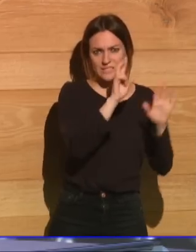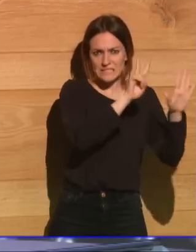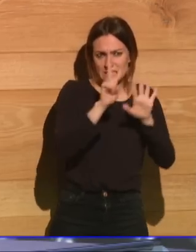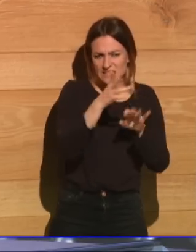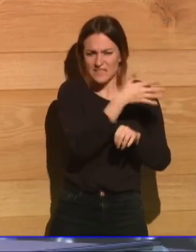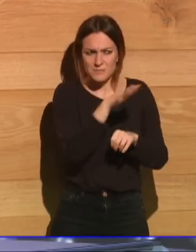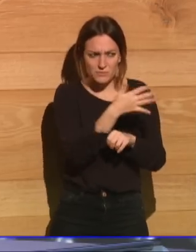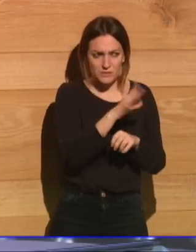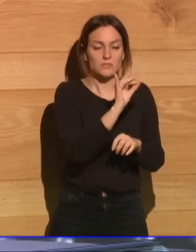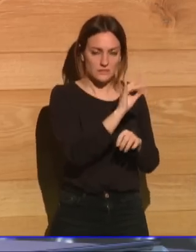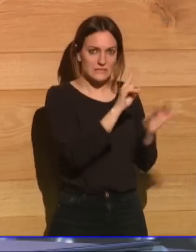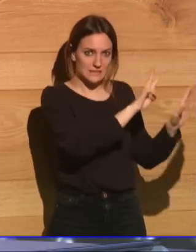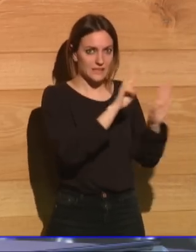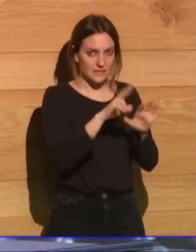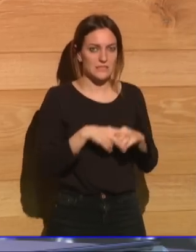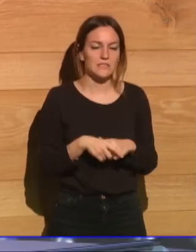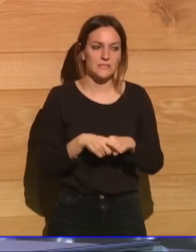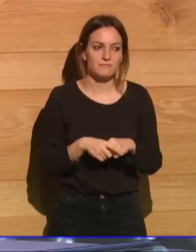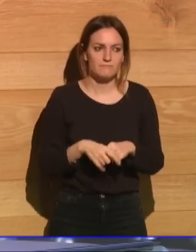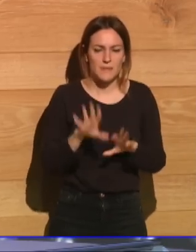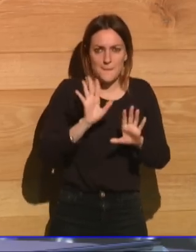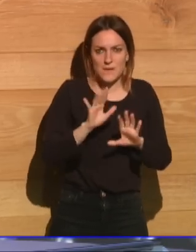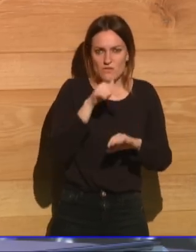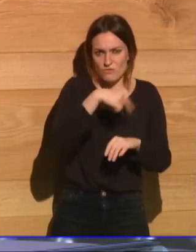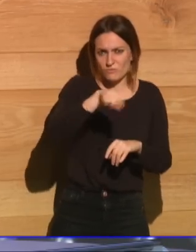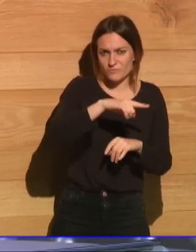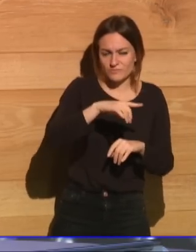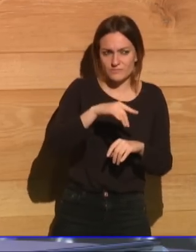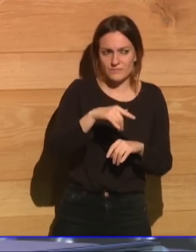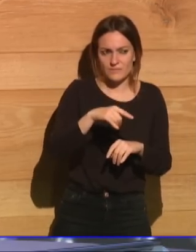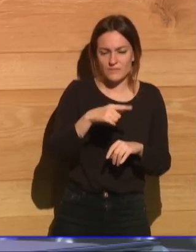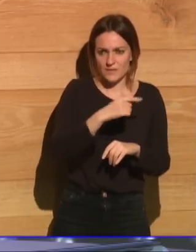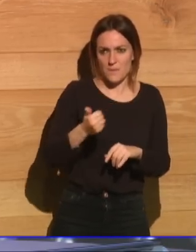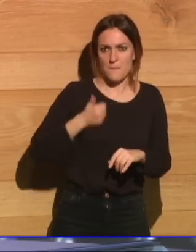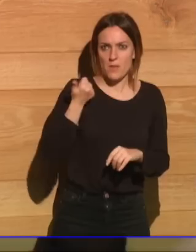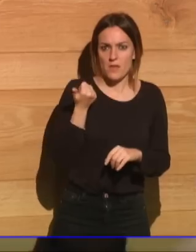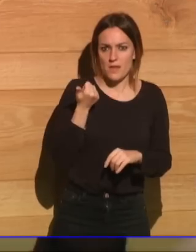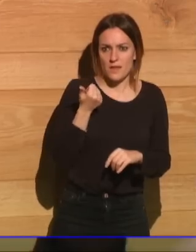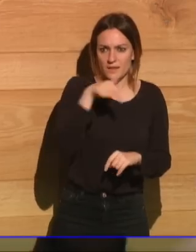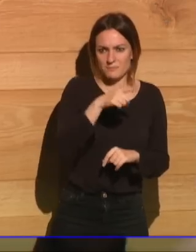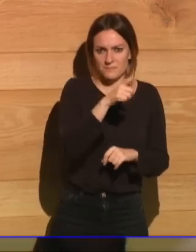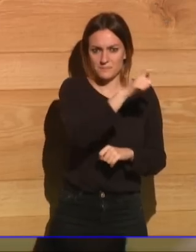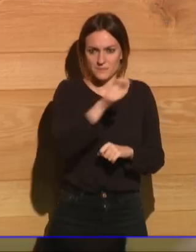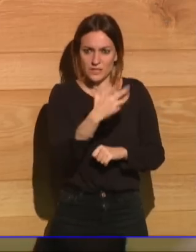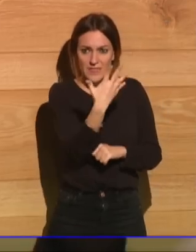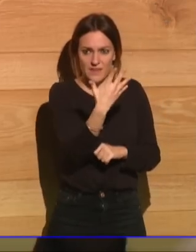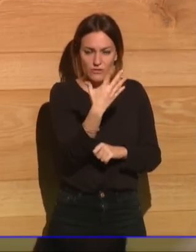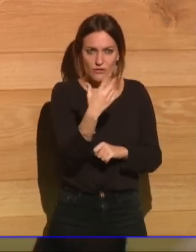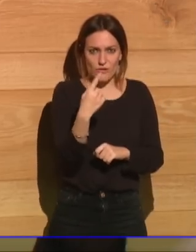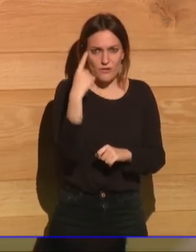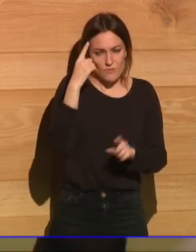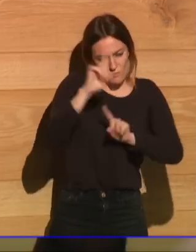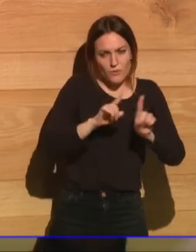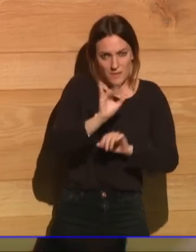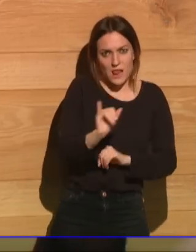77, 77. Sí, sí, pero aquellos son como que da la casualidad que se juntan como 5 cabezas que no están bien. Porque además no es una